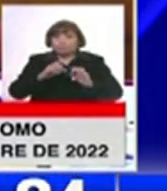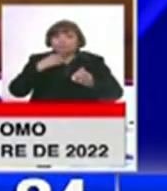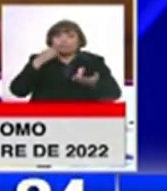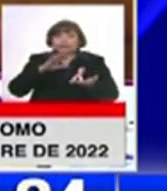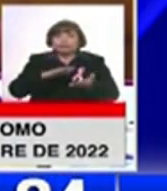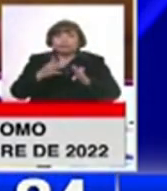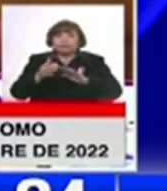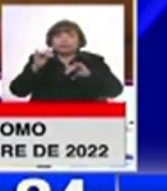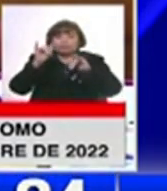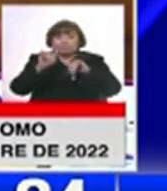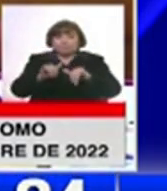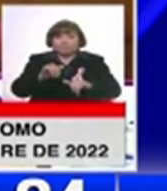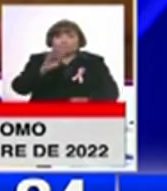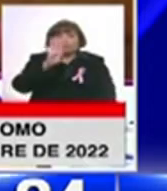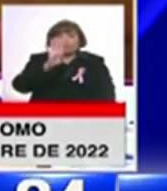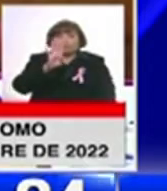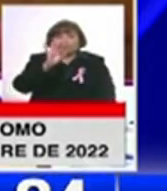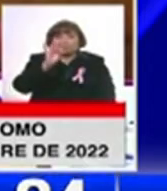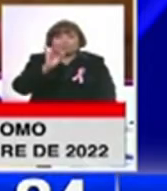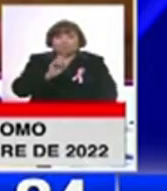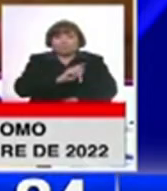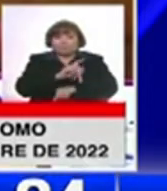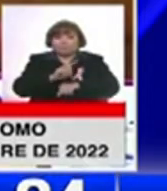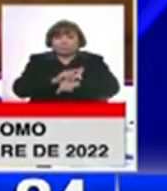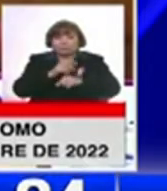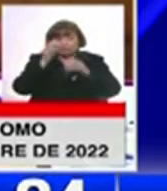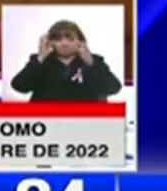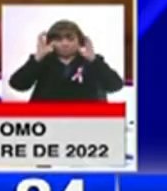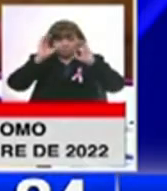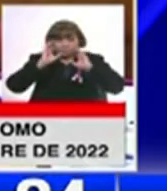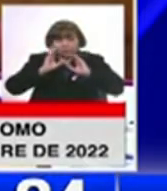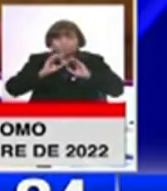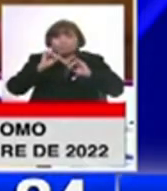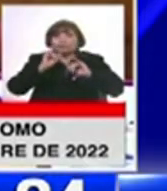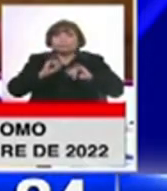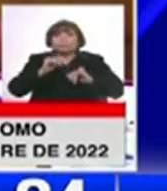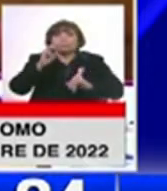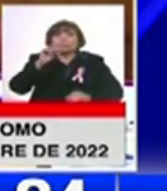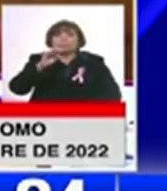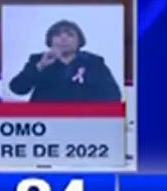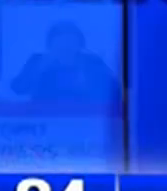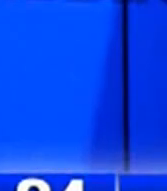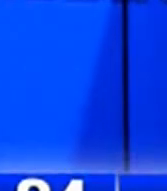fue rectificada. También tendremos información detallada más adelante y en medio.